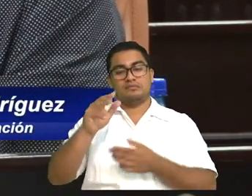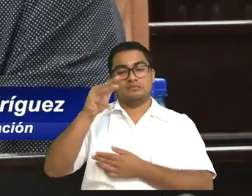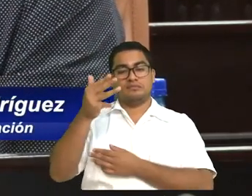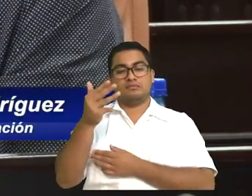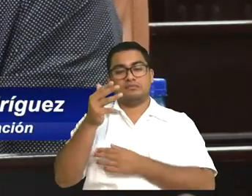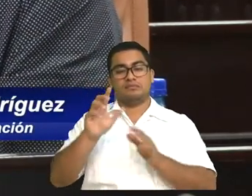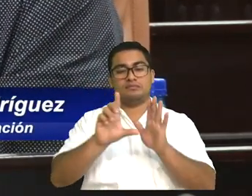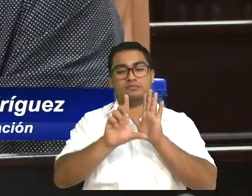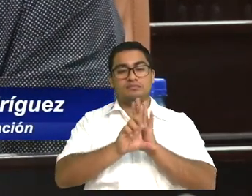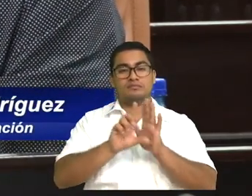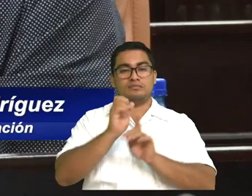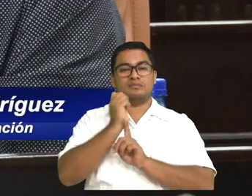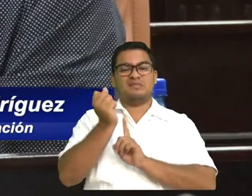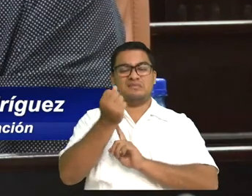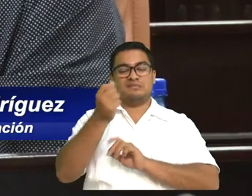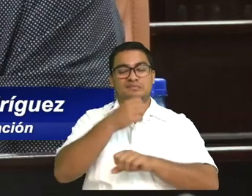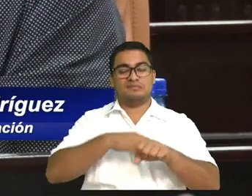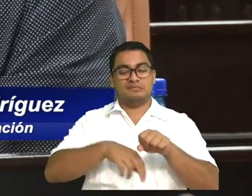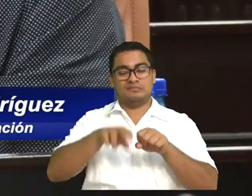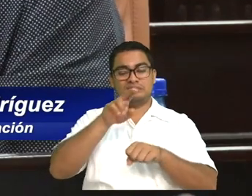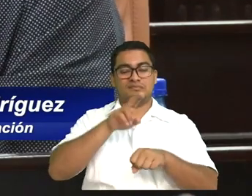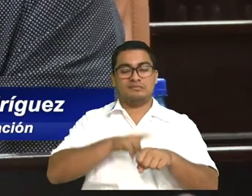Ley Orgánica de la Asamblea Nacional,